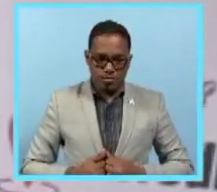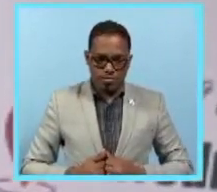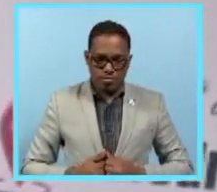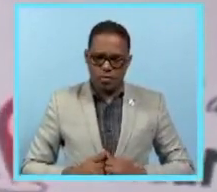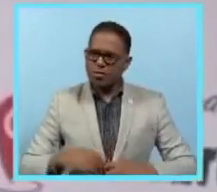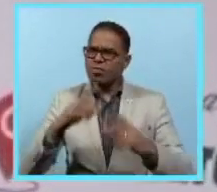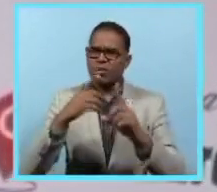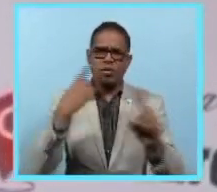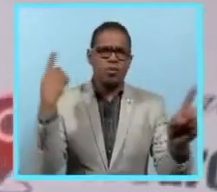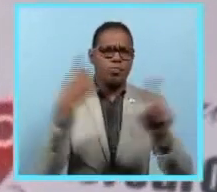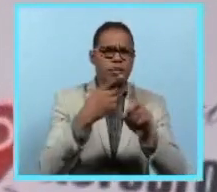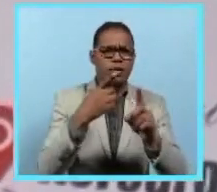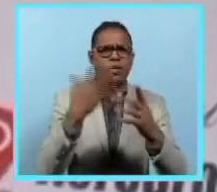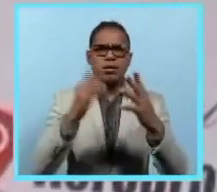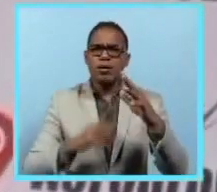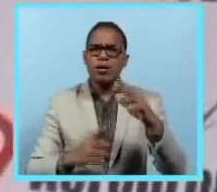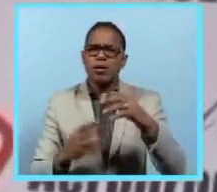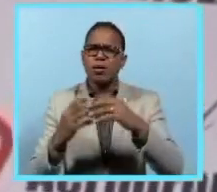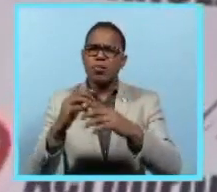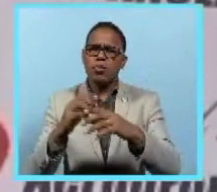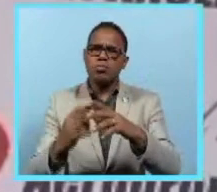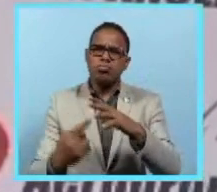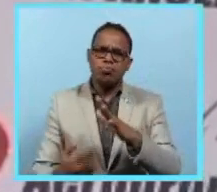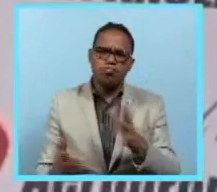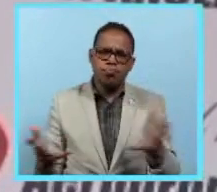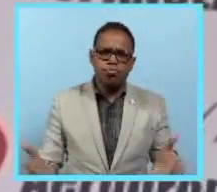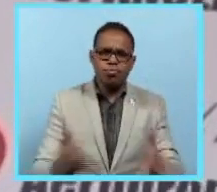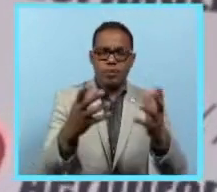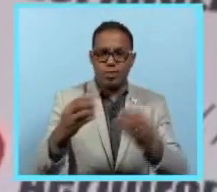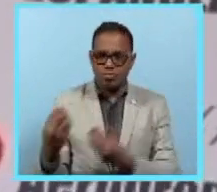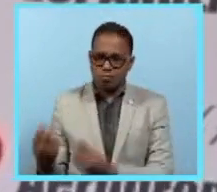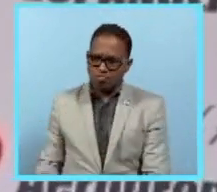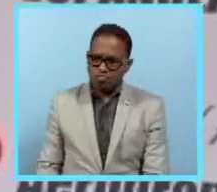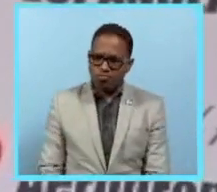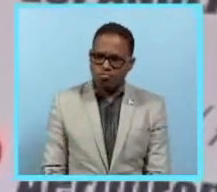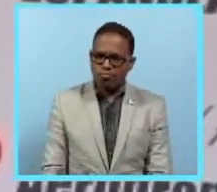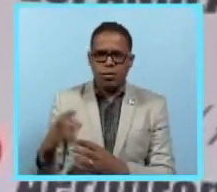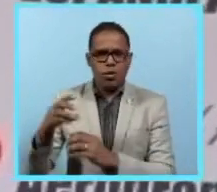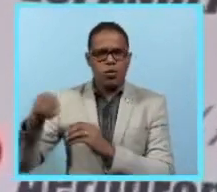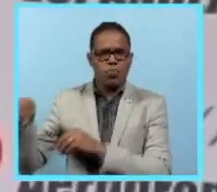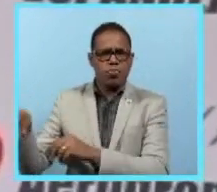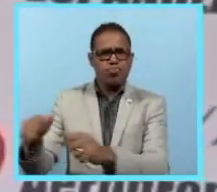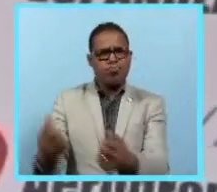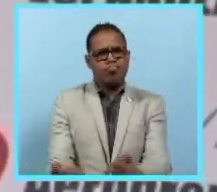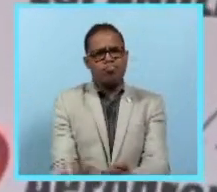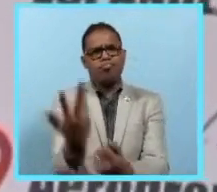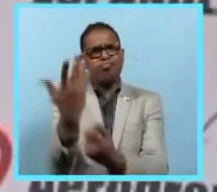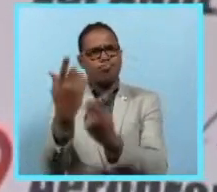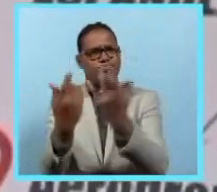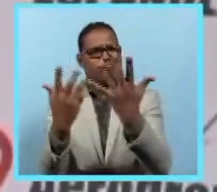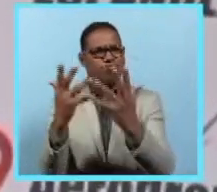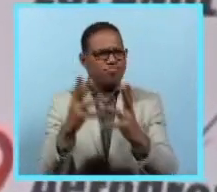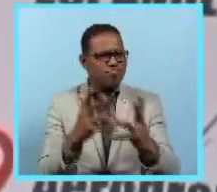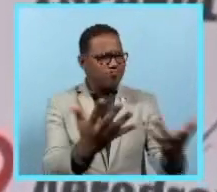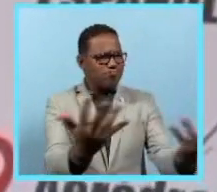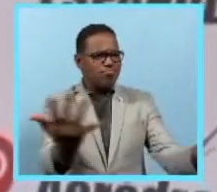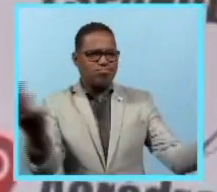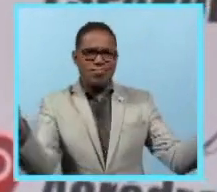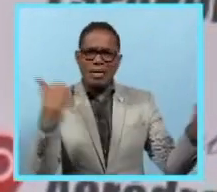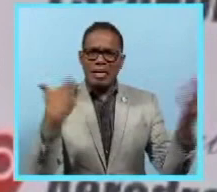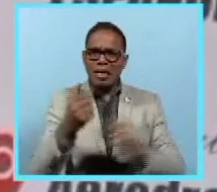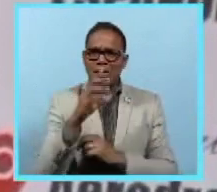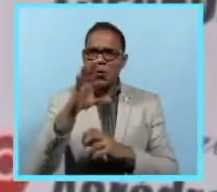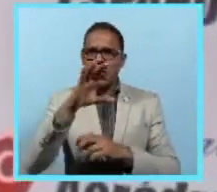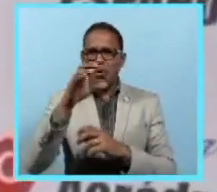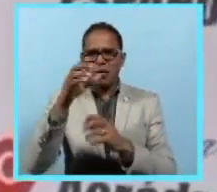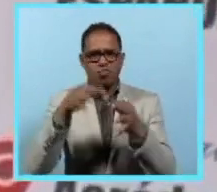propósito resaltar la gran producción agrícola que tiene el municipio de Constanza, lo cual